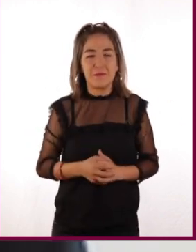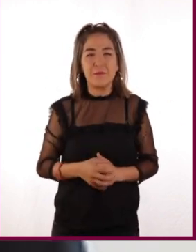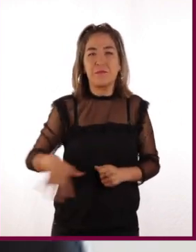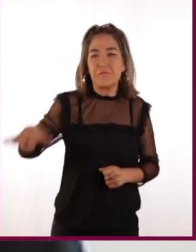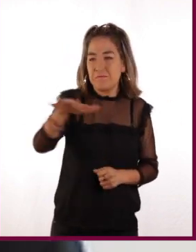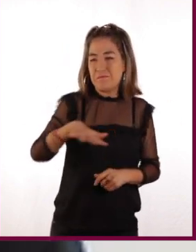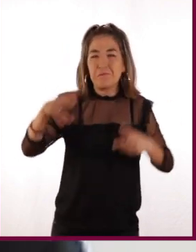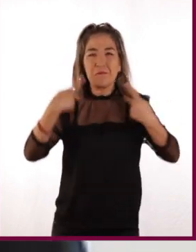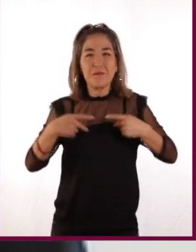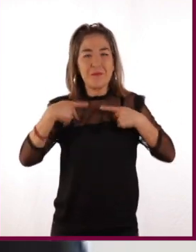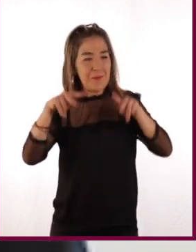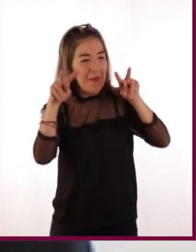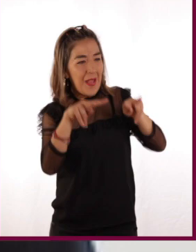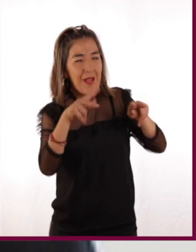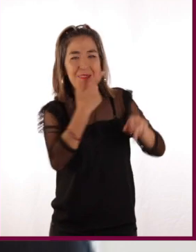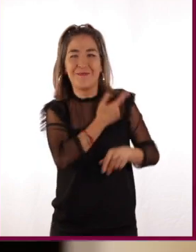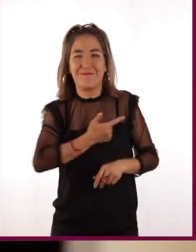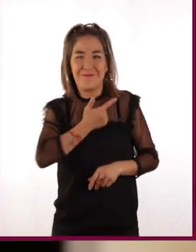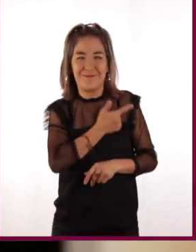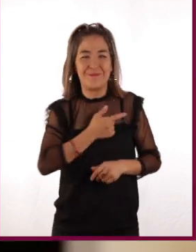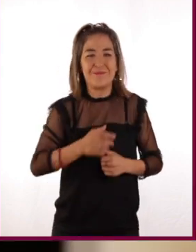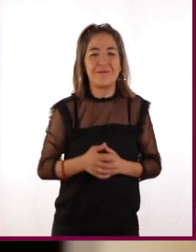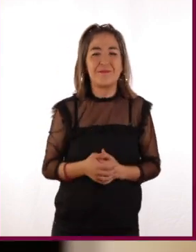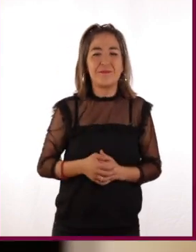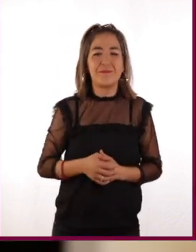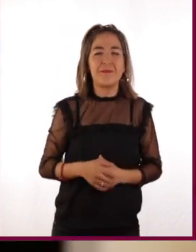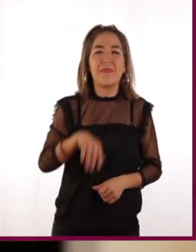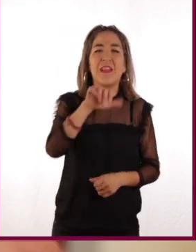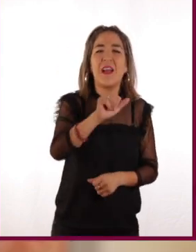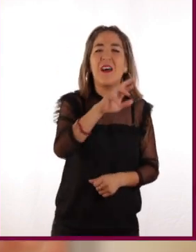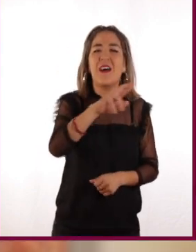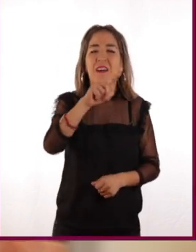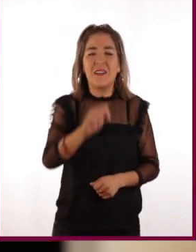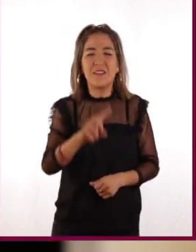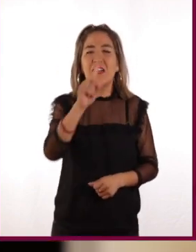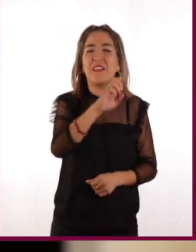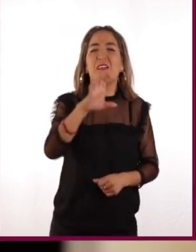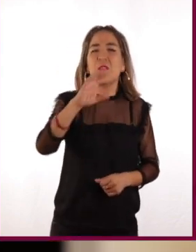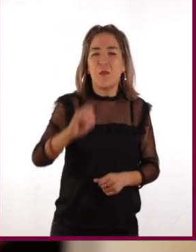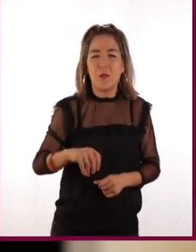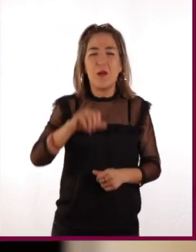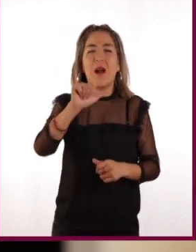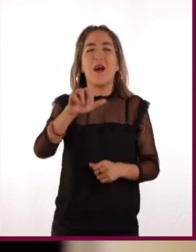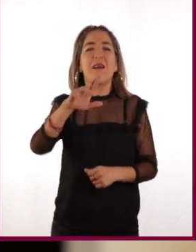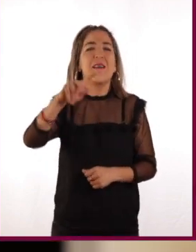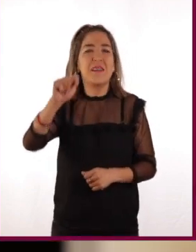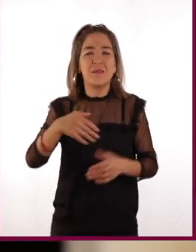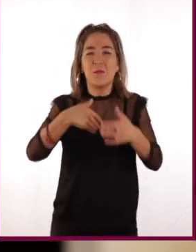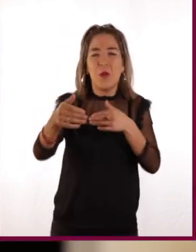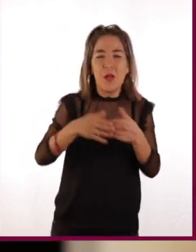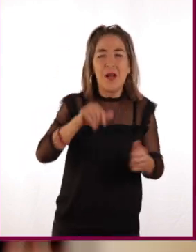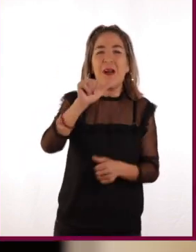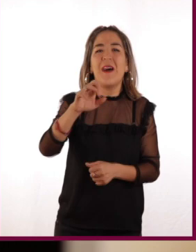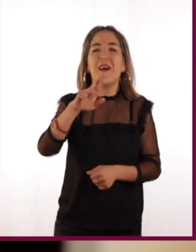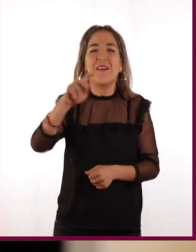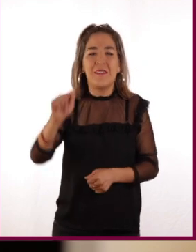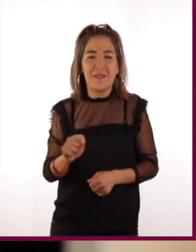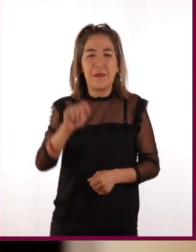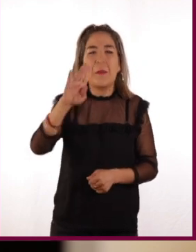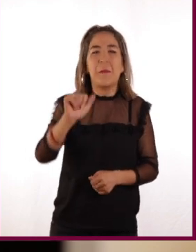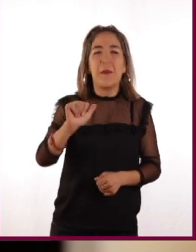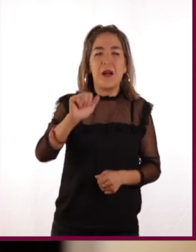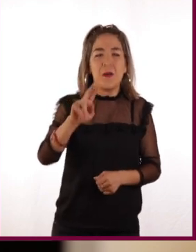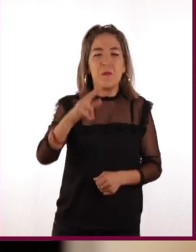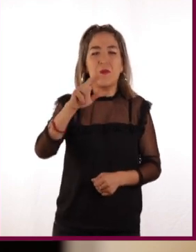atención de la sociedad. Y del Art Nouveau, Art Deco y el Bauhaus, ¿cuál diría que es